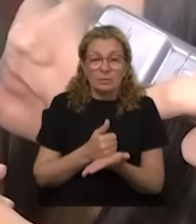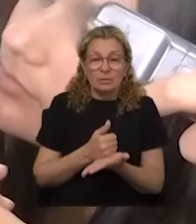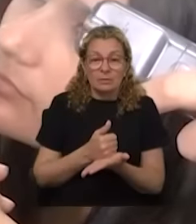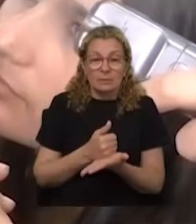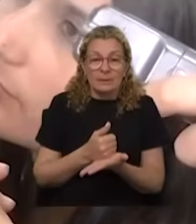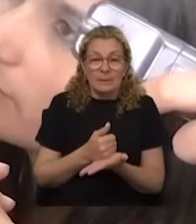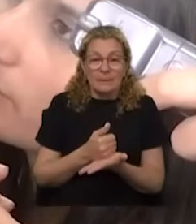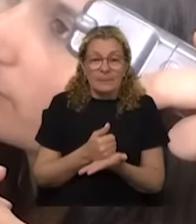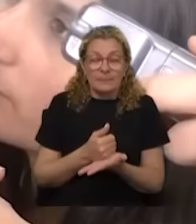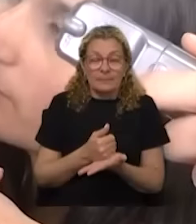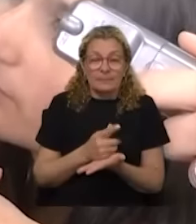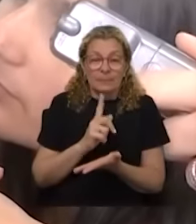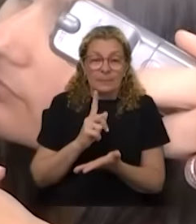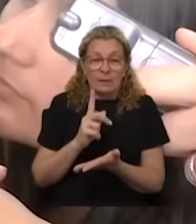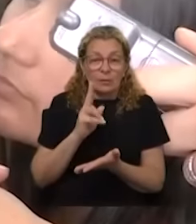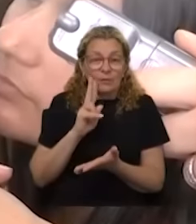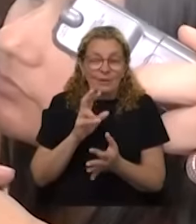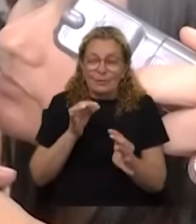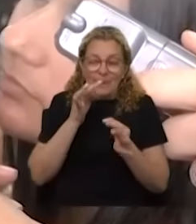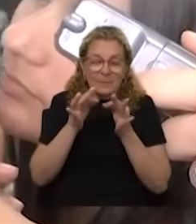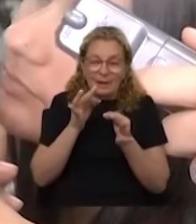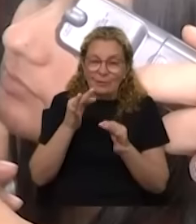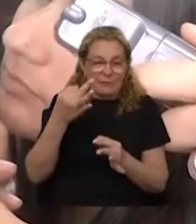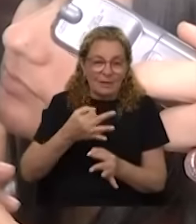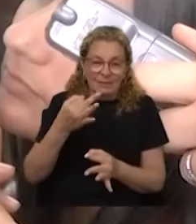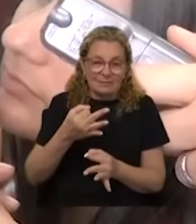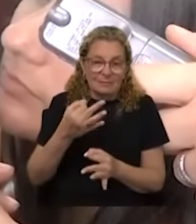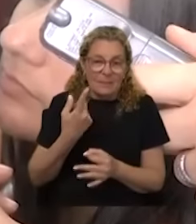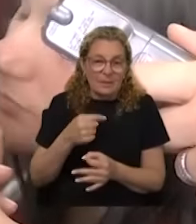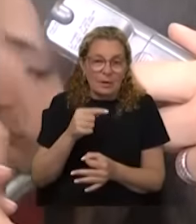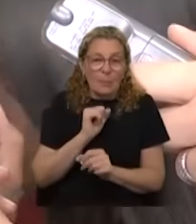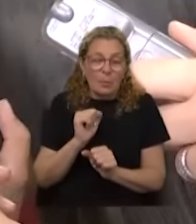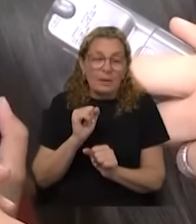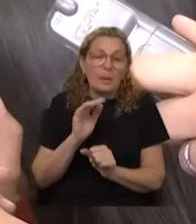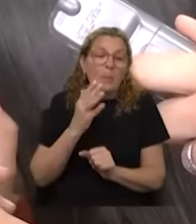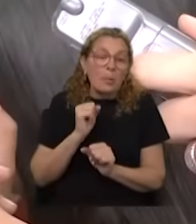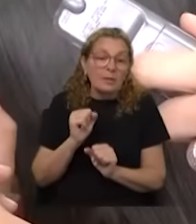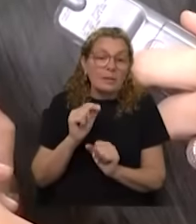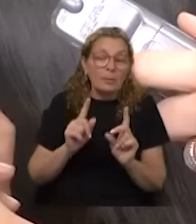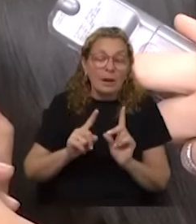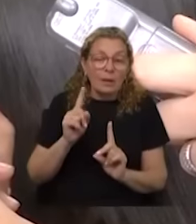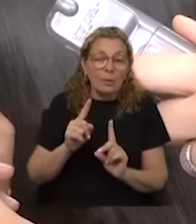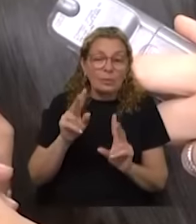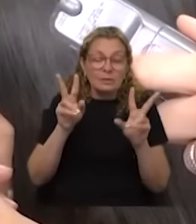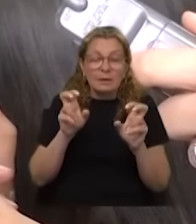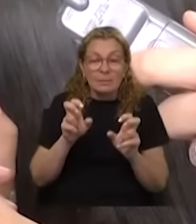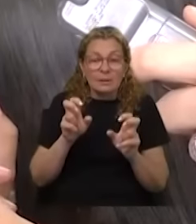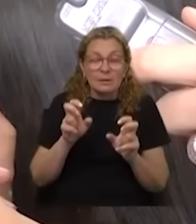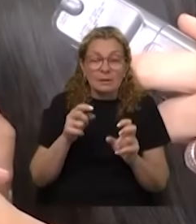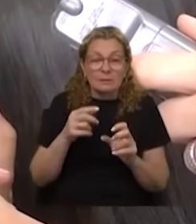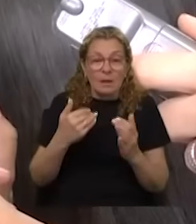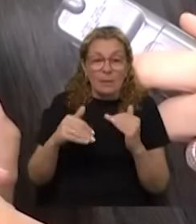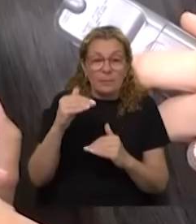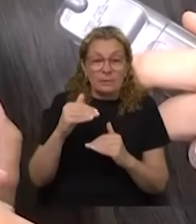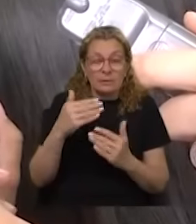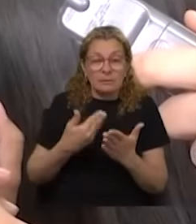Eh no se tiene una explicación concreta puede puede ser por alguna cuestión de de de aumento